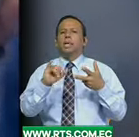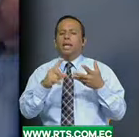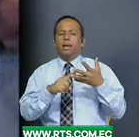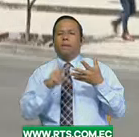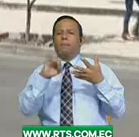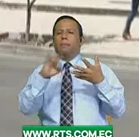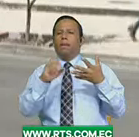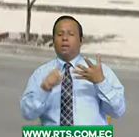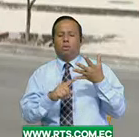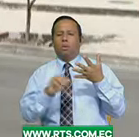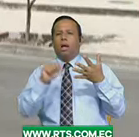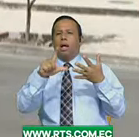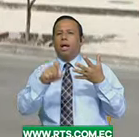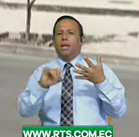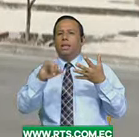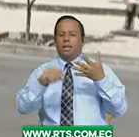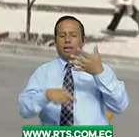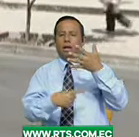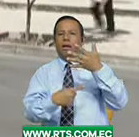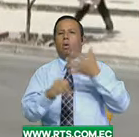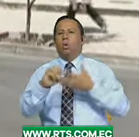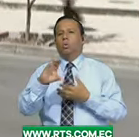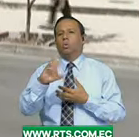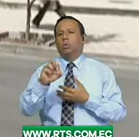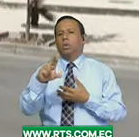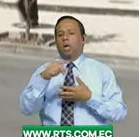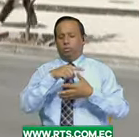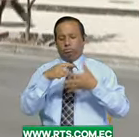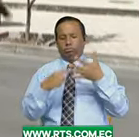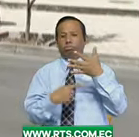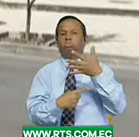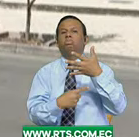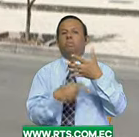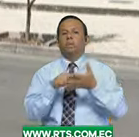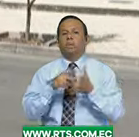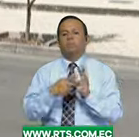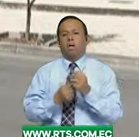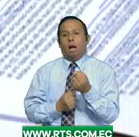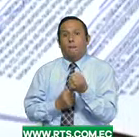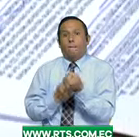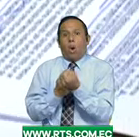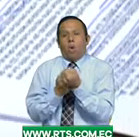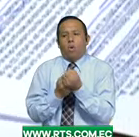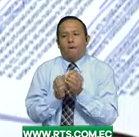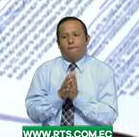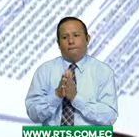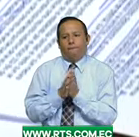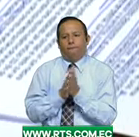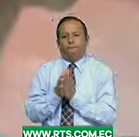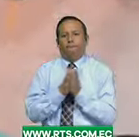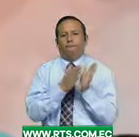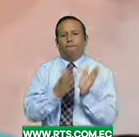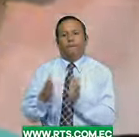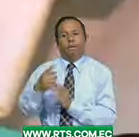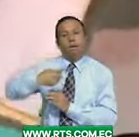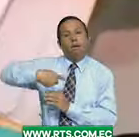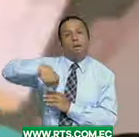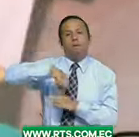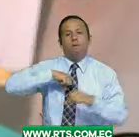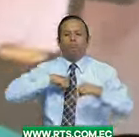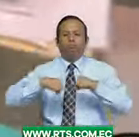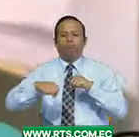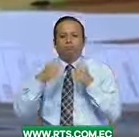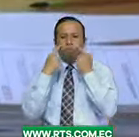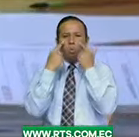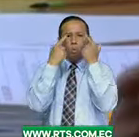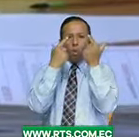Alexandra Che y Oscar F. fueron acusados como cómplices del asesinato. Ellos se habrían dedicado a actividades de vigilancia